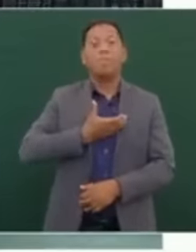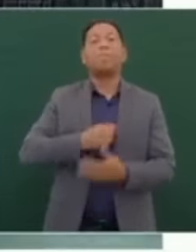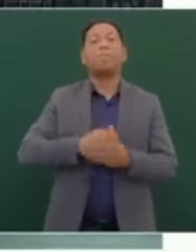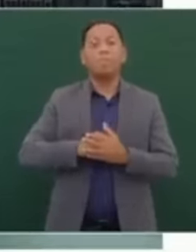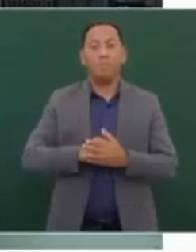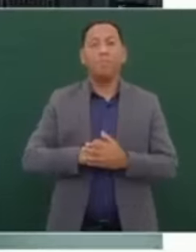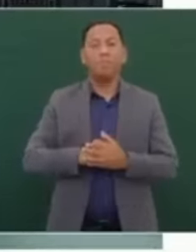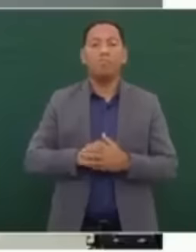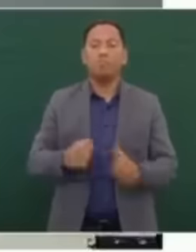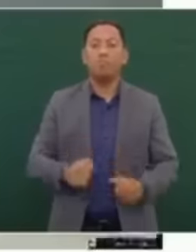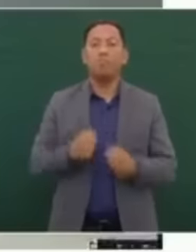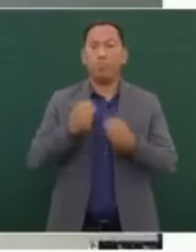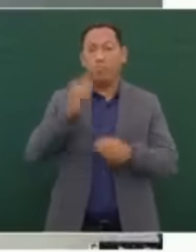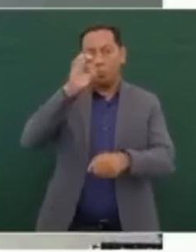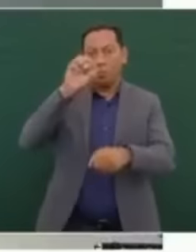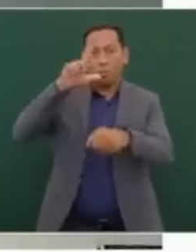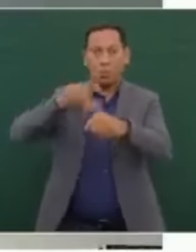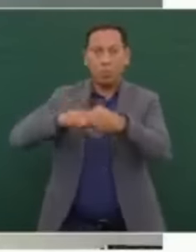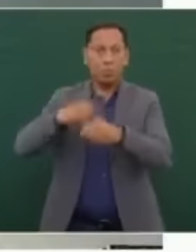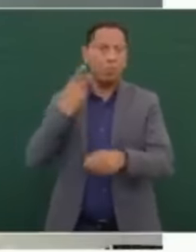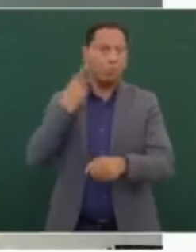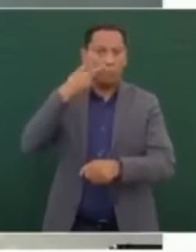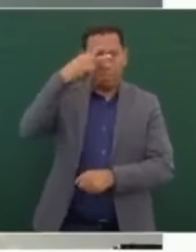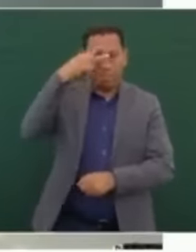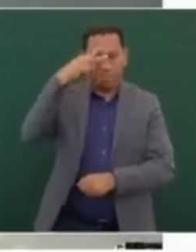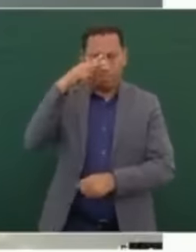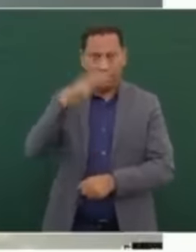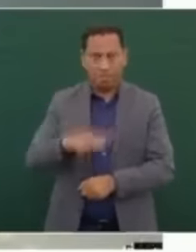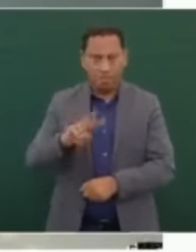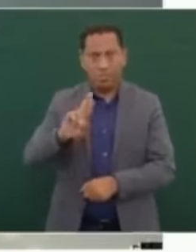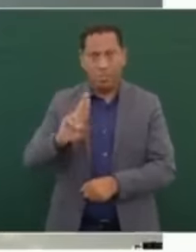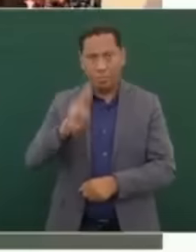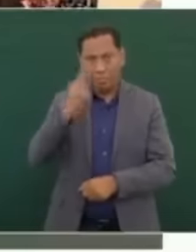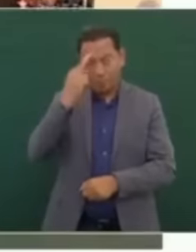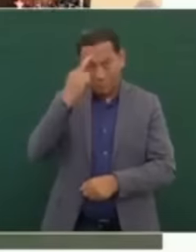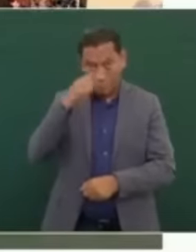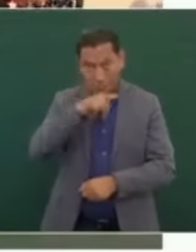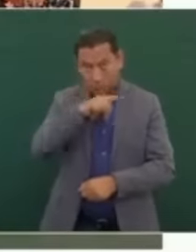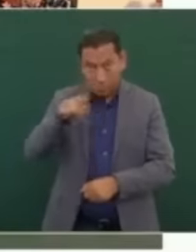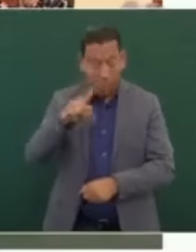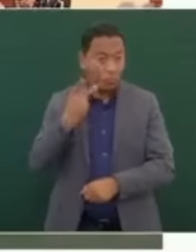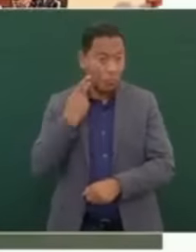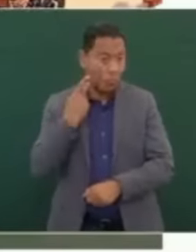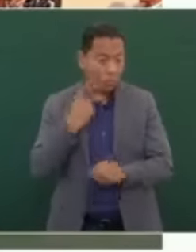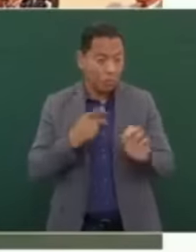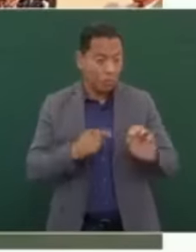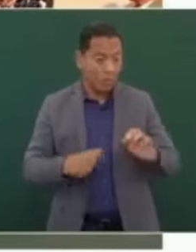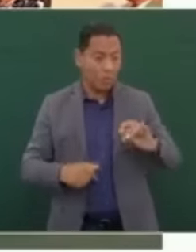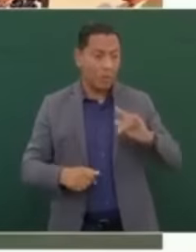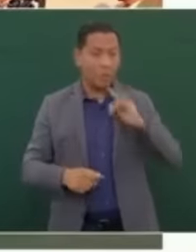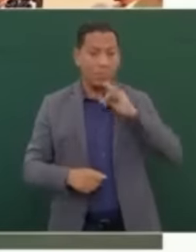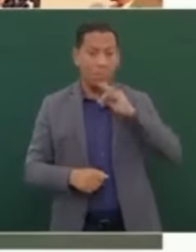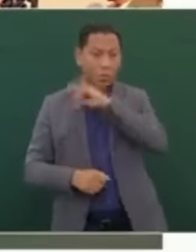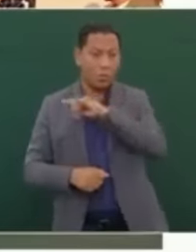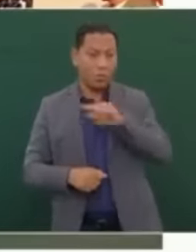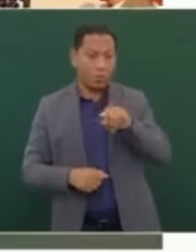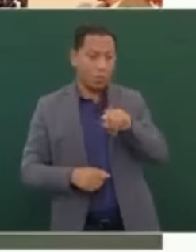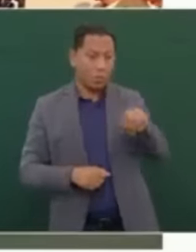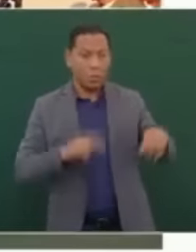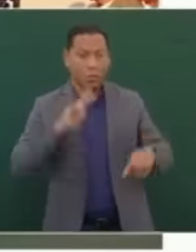corazón político y cultural de México, le recordamos a esos políticos hipócritas